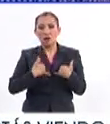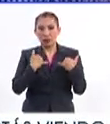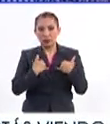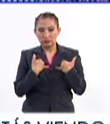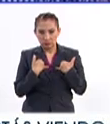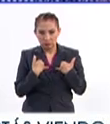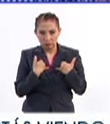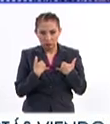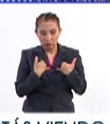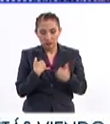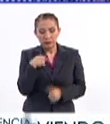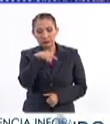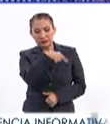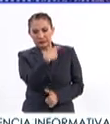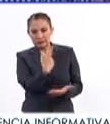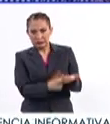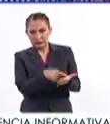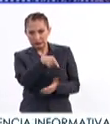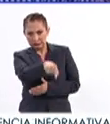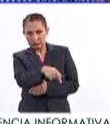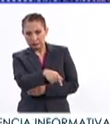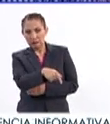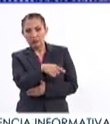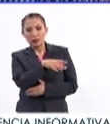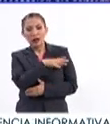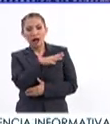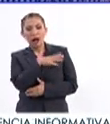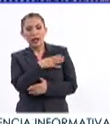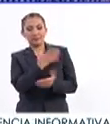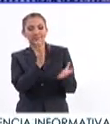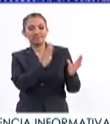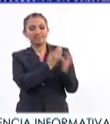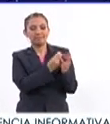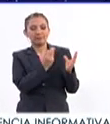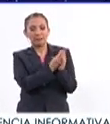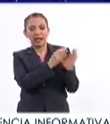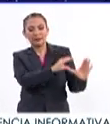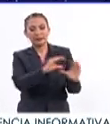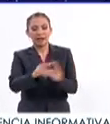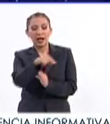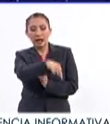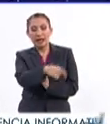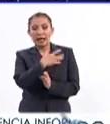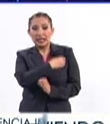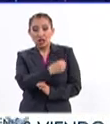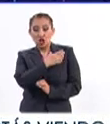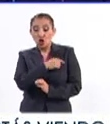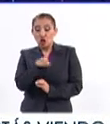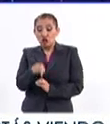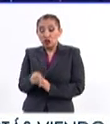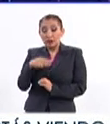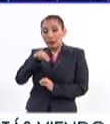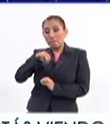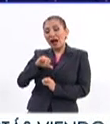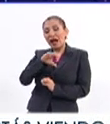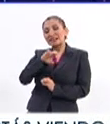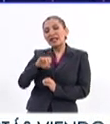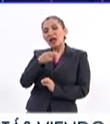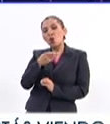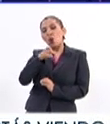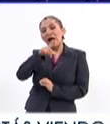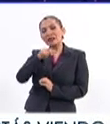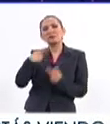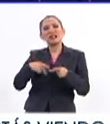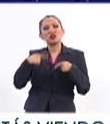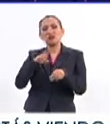jóvenes, y en ellas se educaba, pues digamos, a los hijos de los masehuales, es decir, de